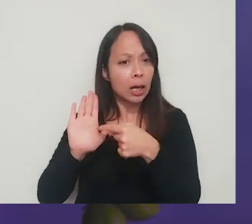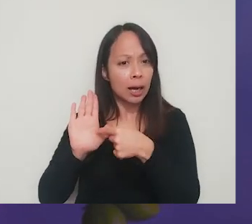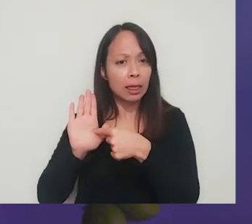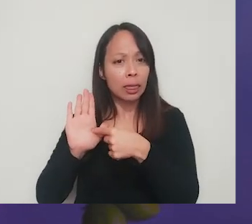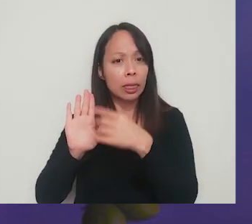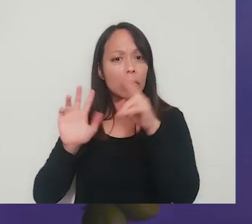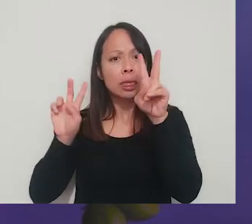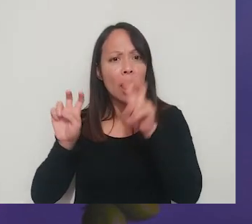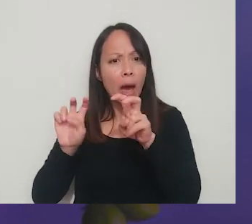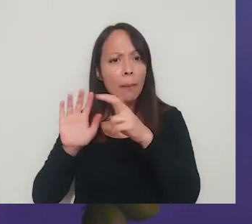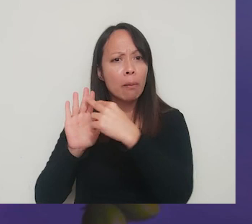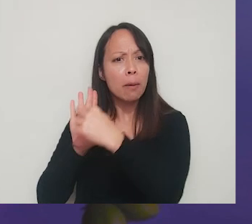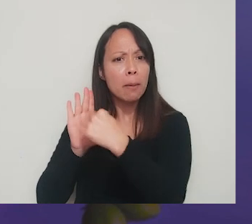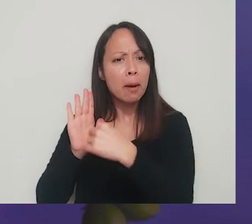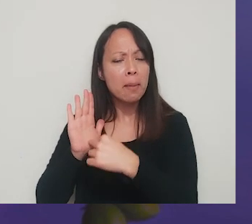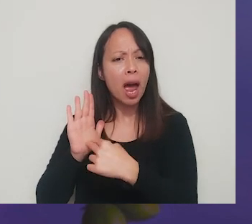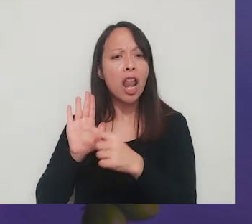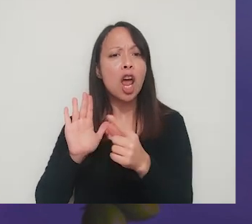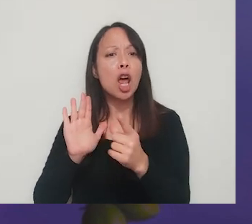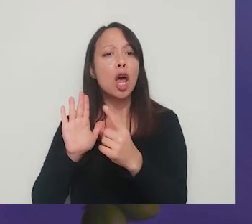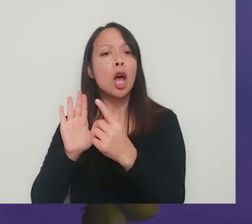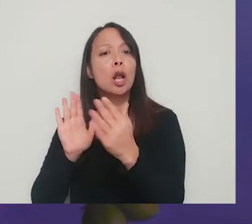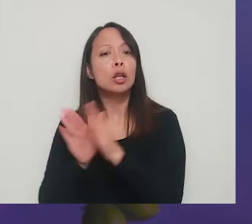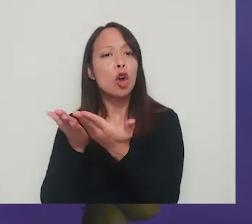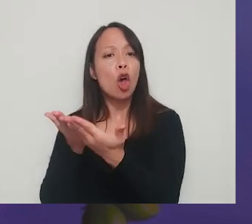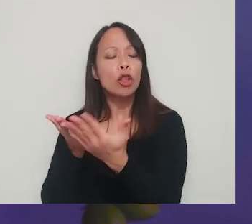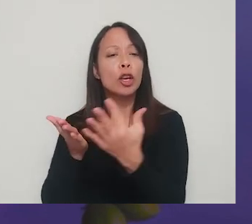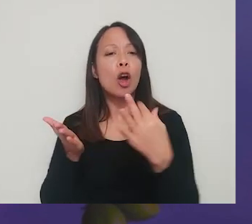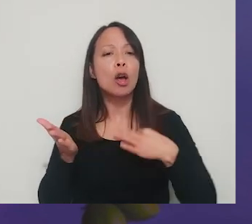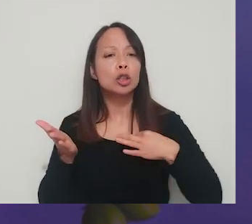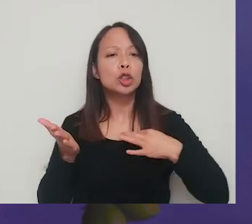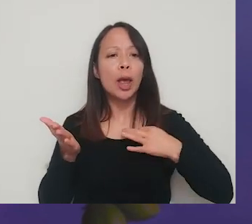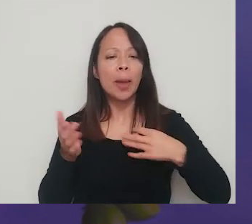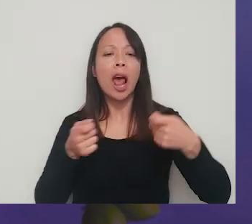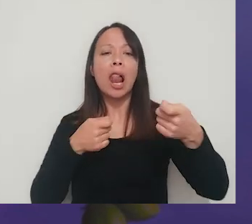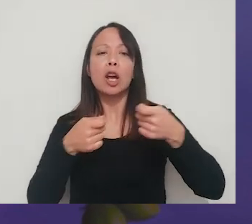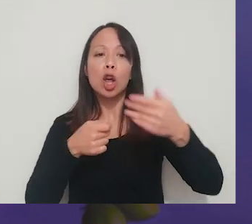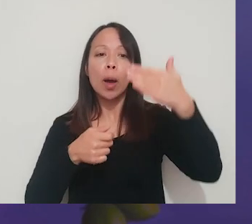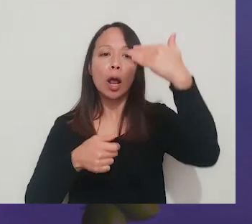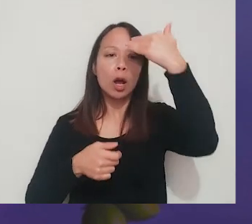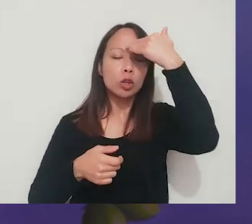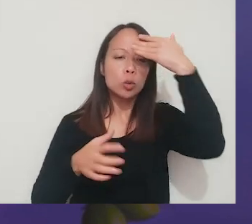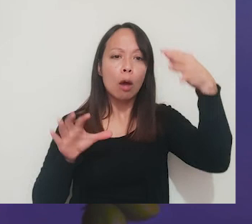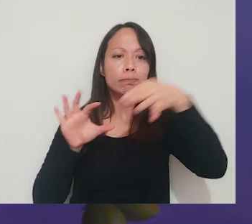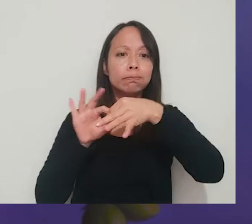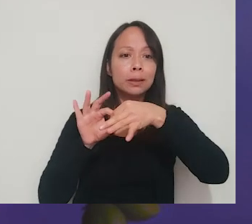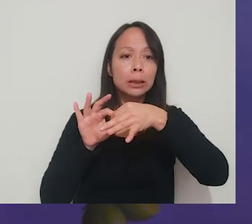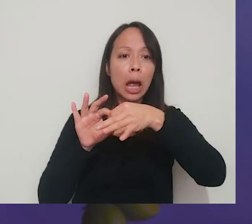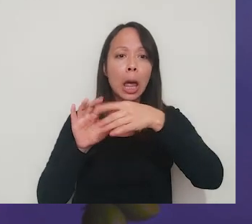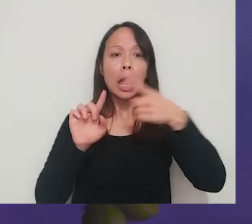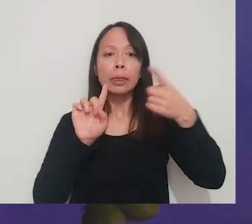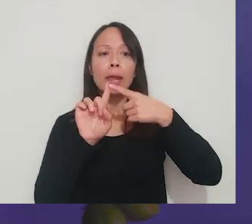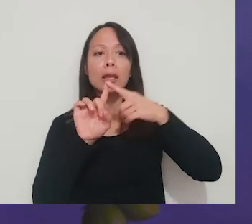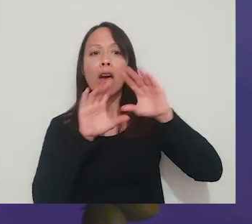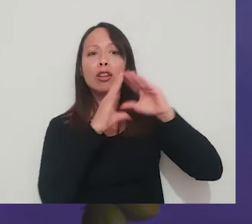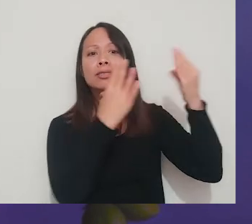leyes de determinadas temáticas, sino que implica el Código Civil y Comercial en su conjunto con la Constitución Nacional y los